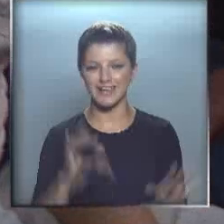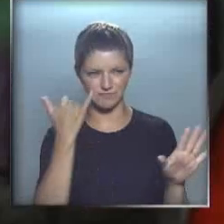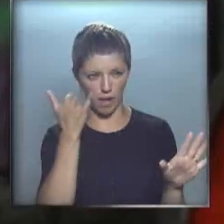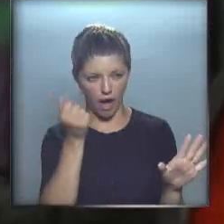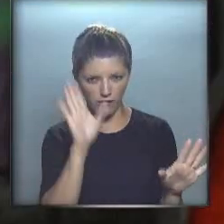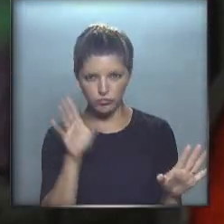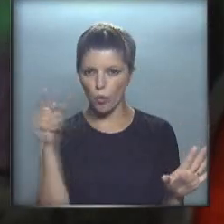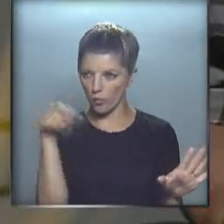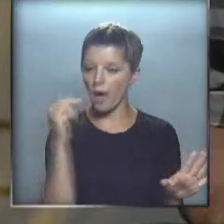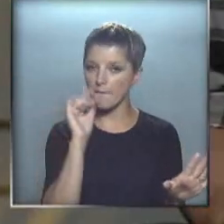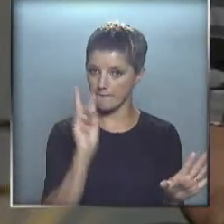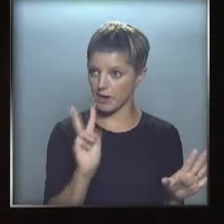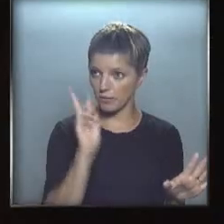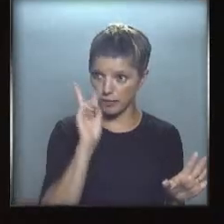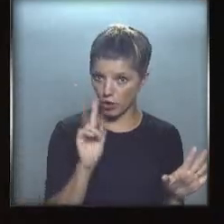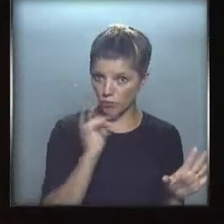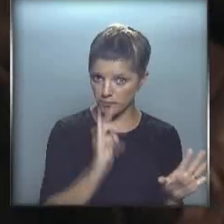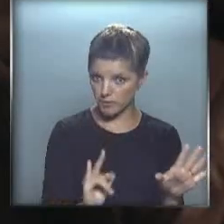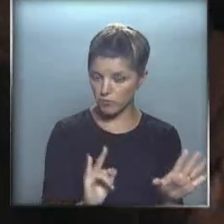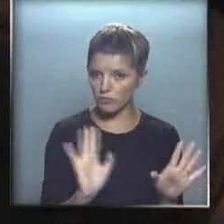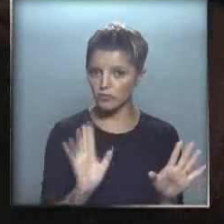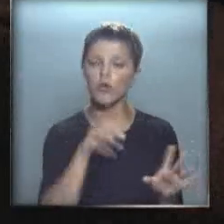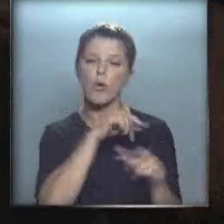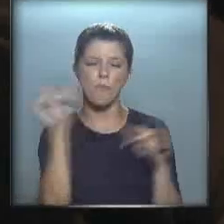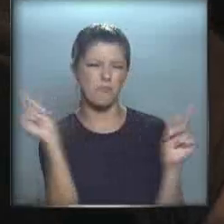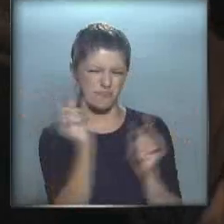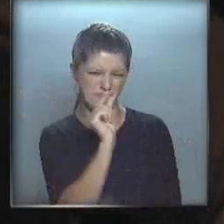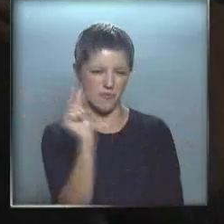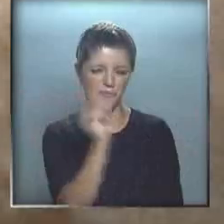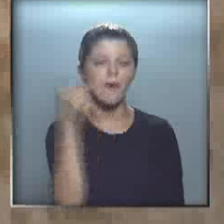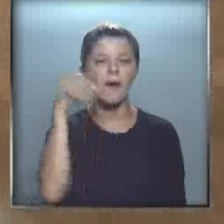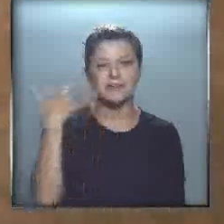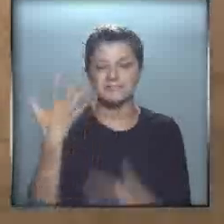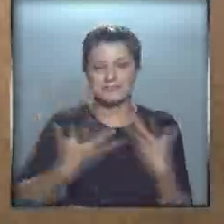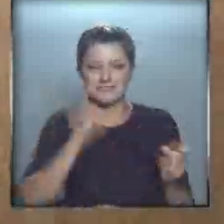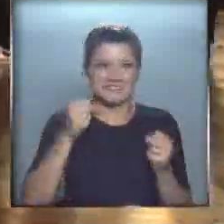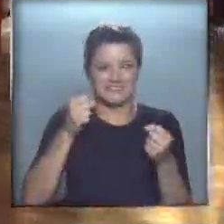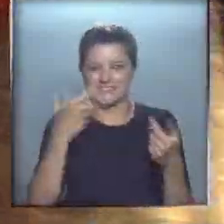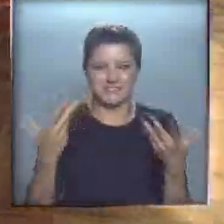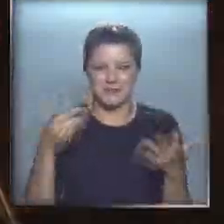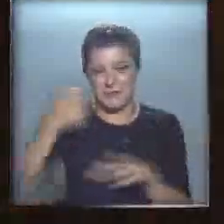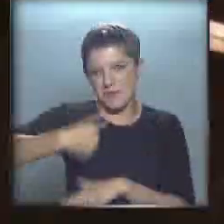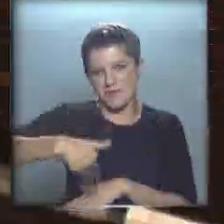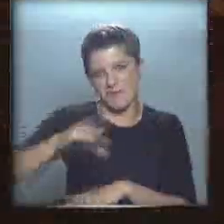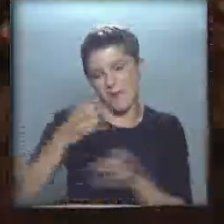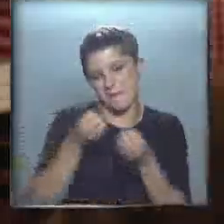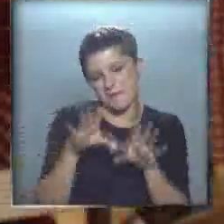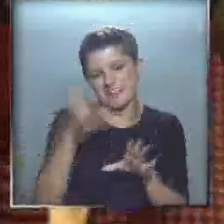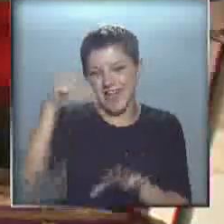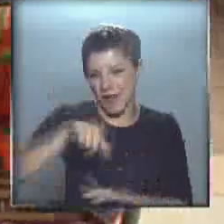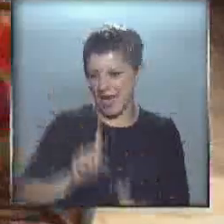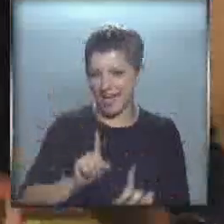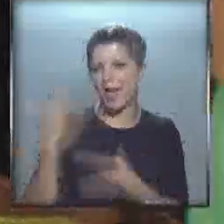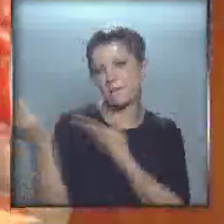que filmaron? ¿Ya se vieron? Vimos muy poco. Y ahora estamos como, estamos revolucionados porque, entonces, claro, bueno, estar acá y